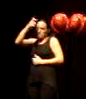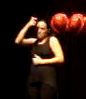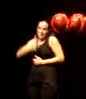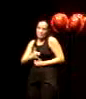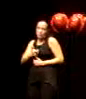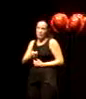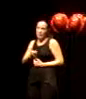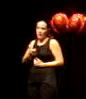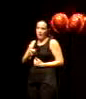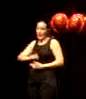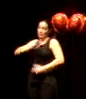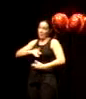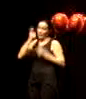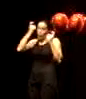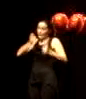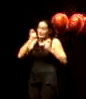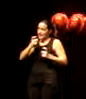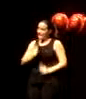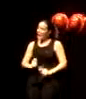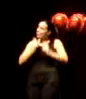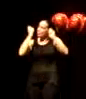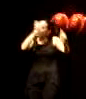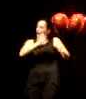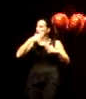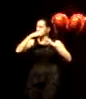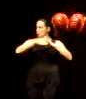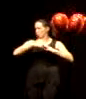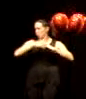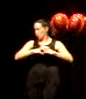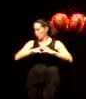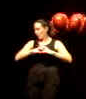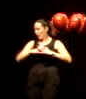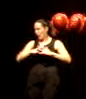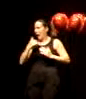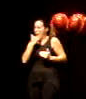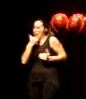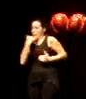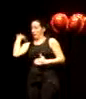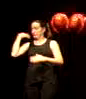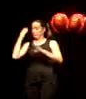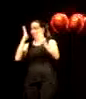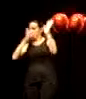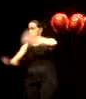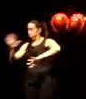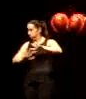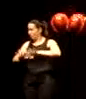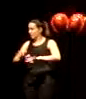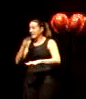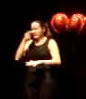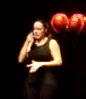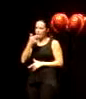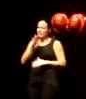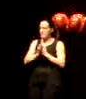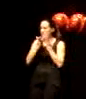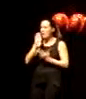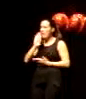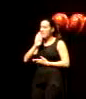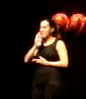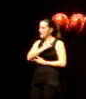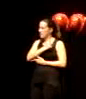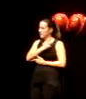que intenta o que pretende darle esa estructura a algo que no tiene estructura. Y lo interesante de este libro, lo